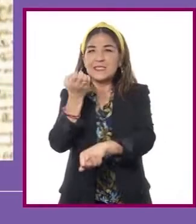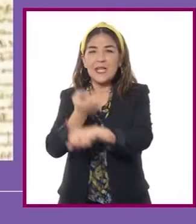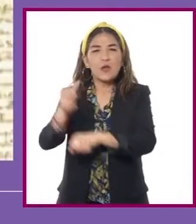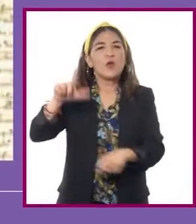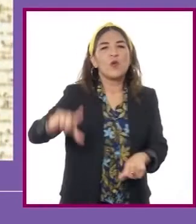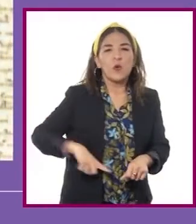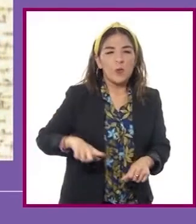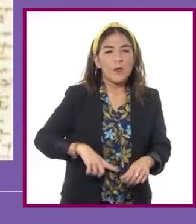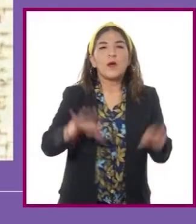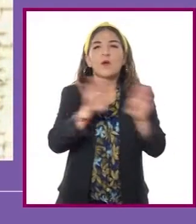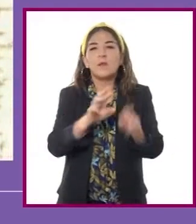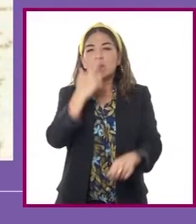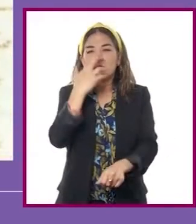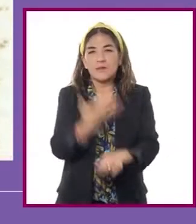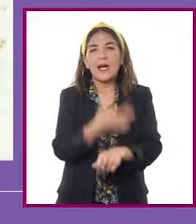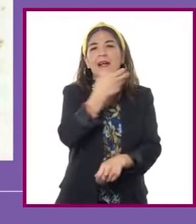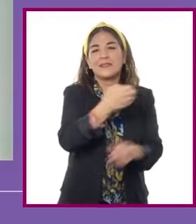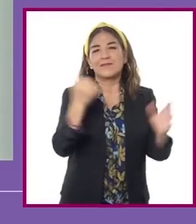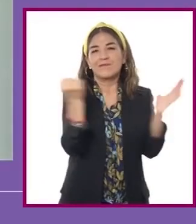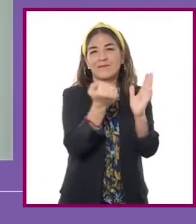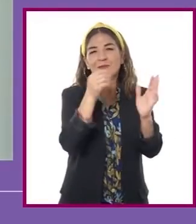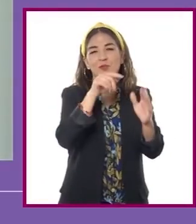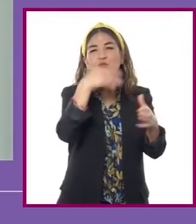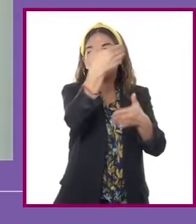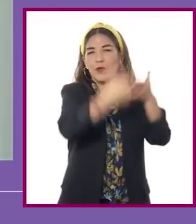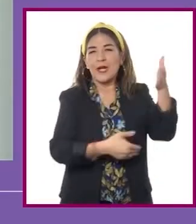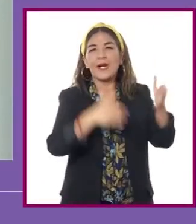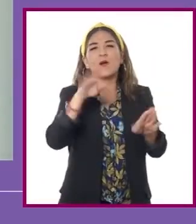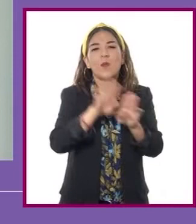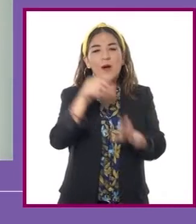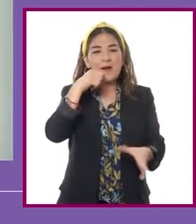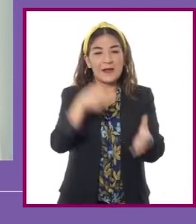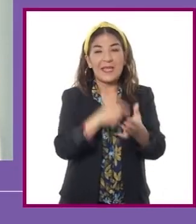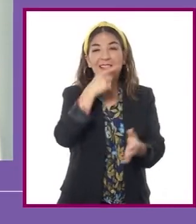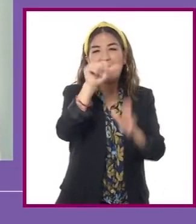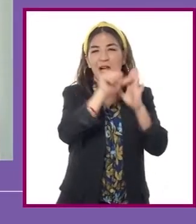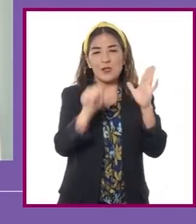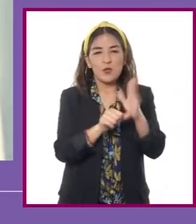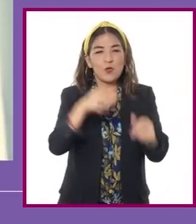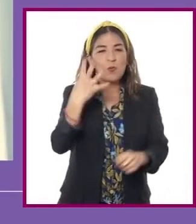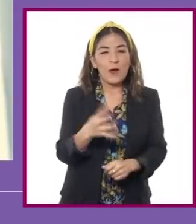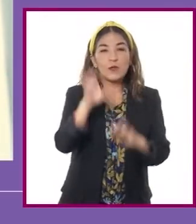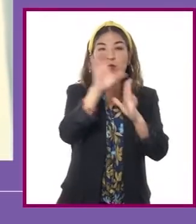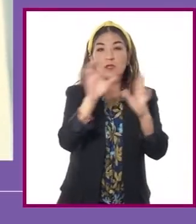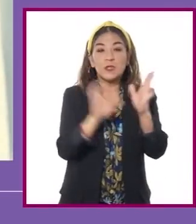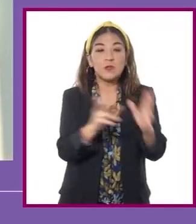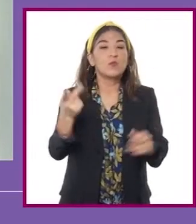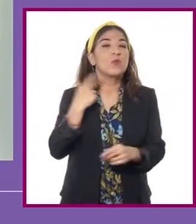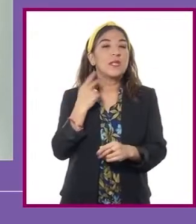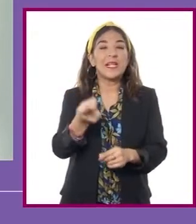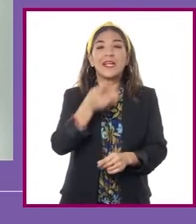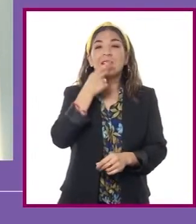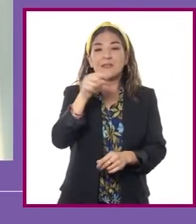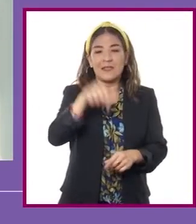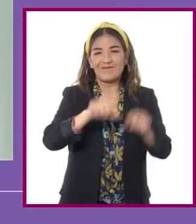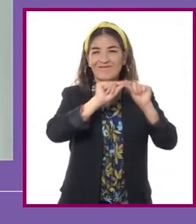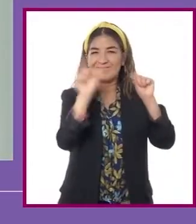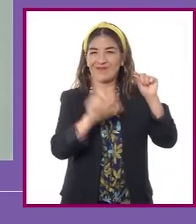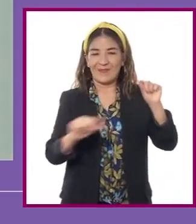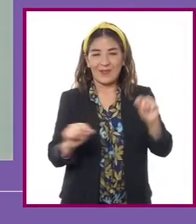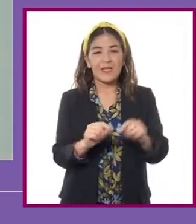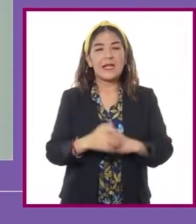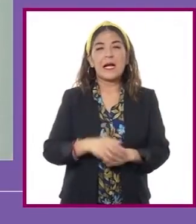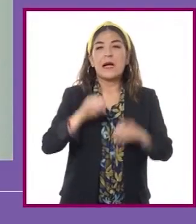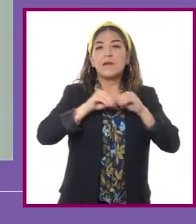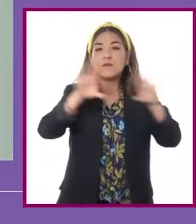retoman lo establecido en la Carta Magna. Por ejemplo, en el artículo 4 de la Constitución Política de los Estados Unidos Mexicanos,